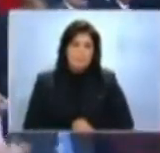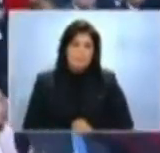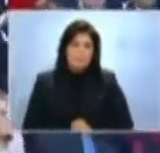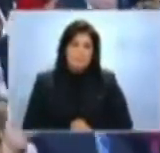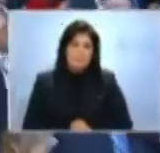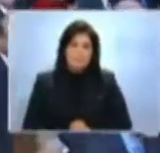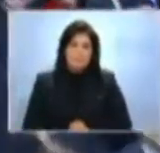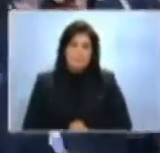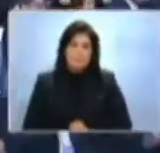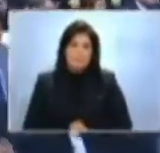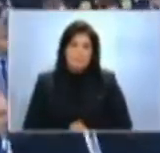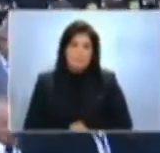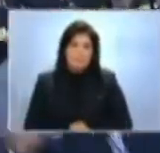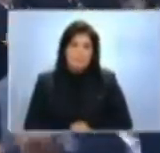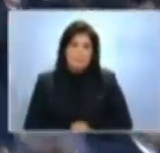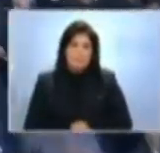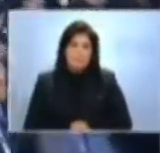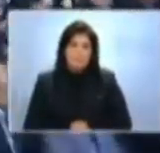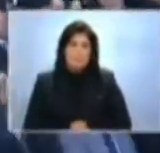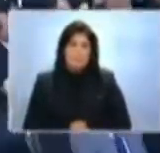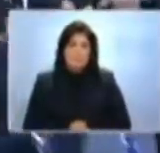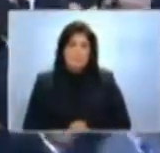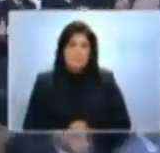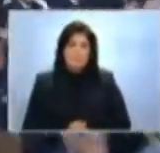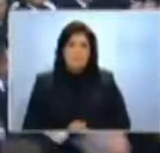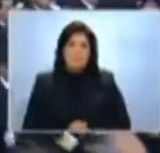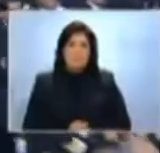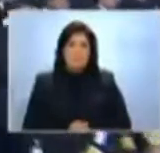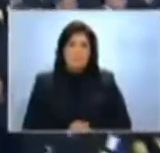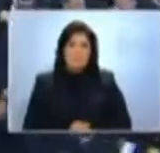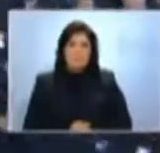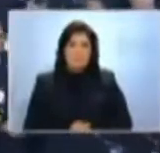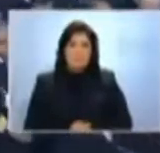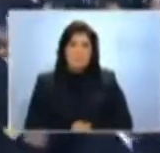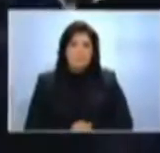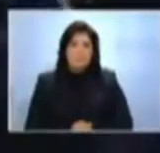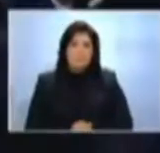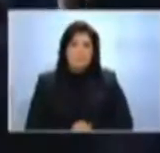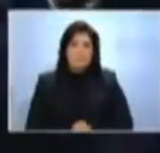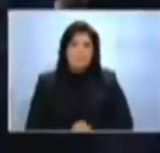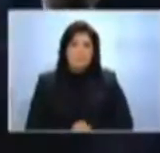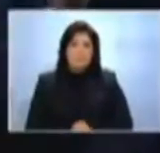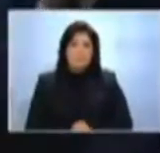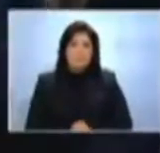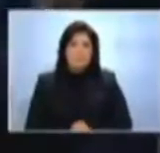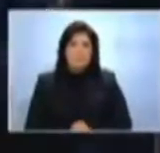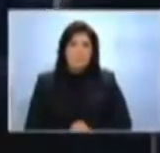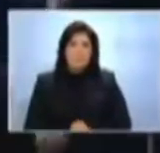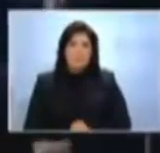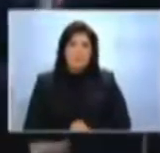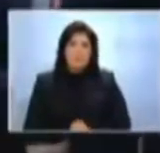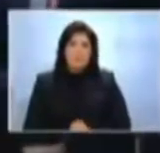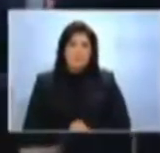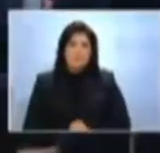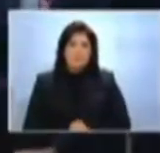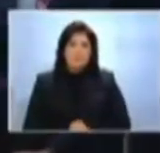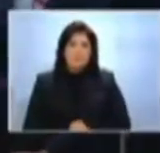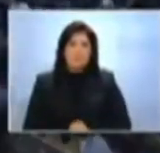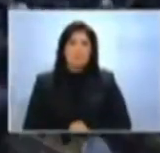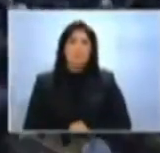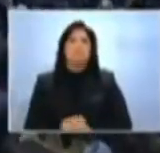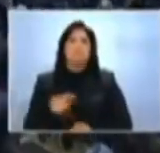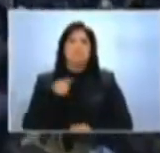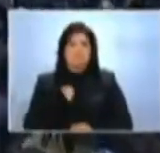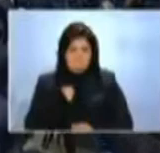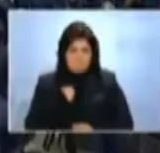es los dineros y cómo se gastan al interior tanto de Los Pinos como la suprema corte